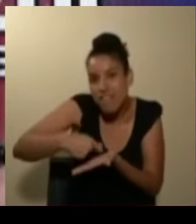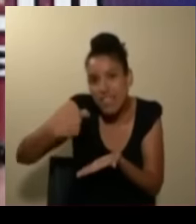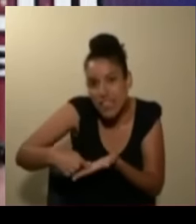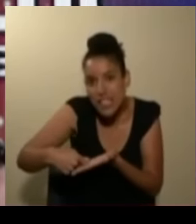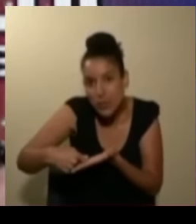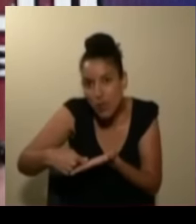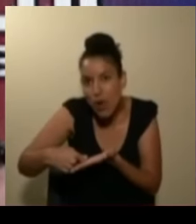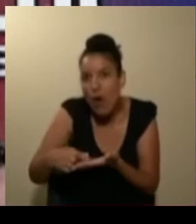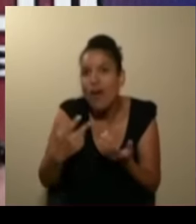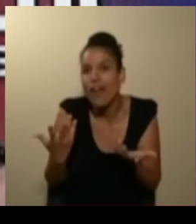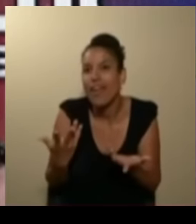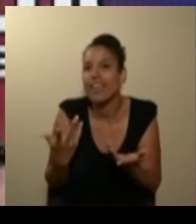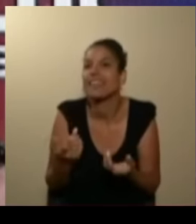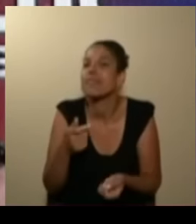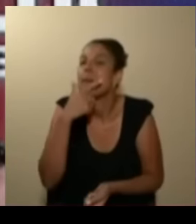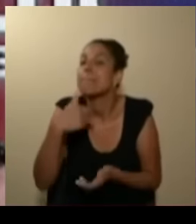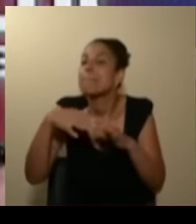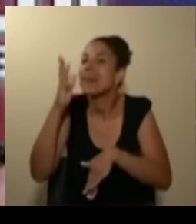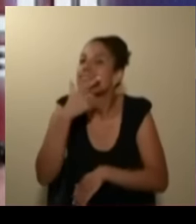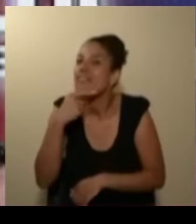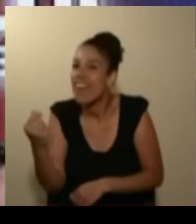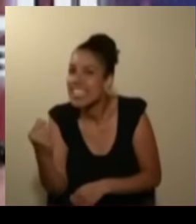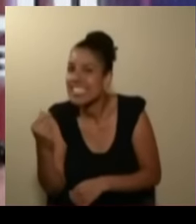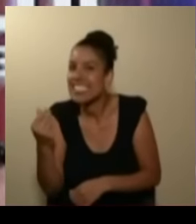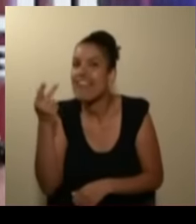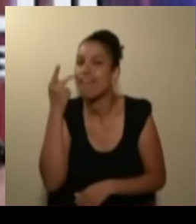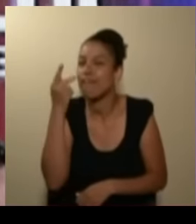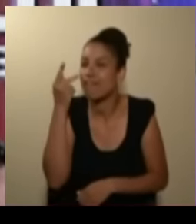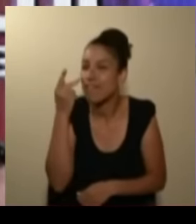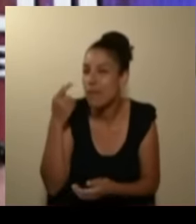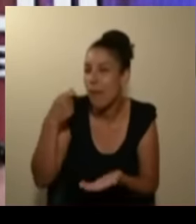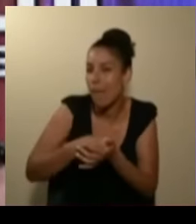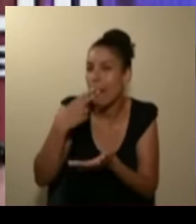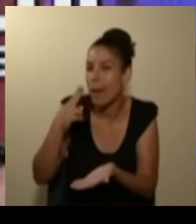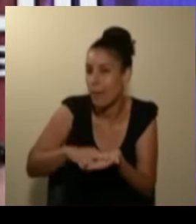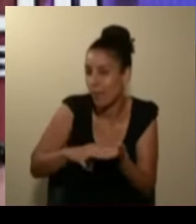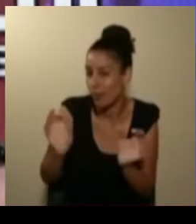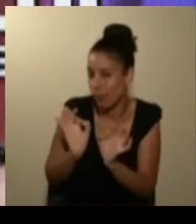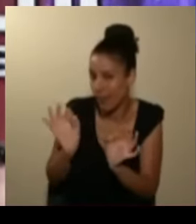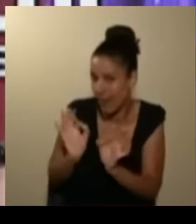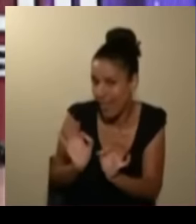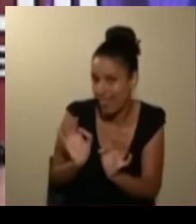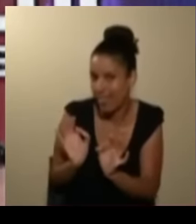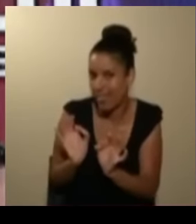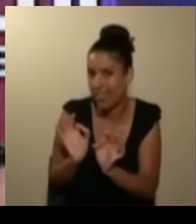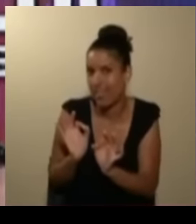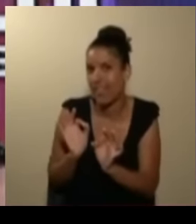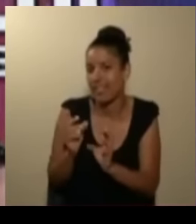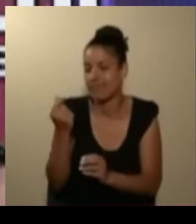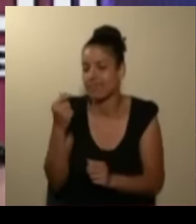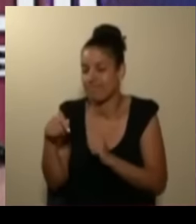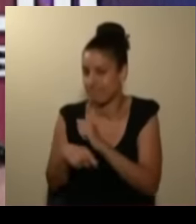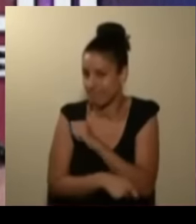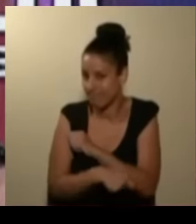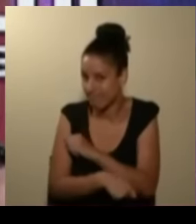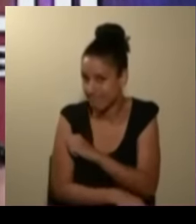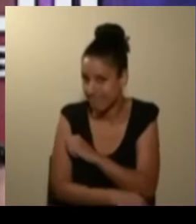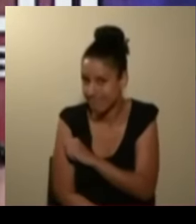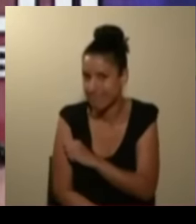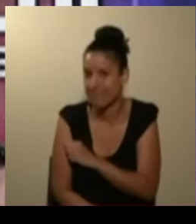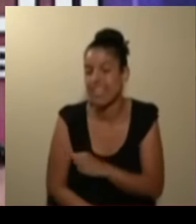facilita la evasión. Facilita la evasión de impuestos y los aportes a la seguridad social. Y un puesto de trabajo